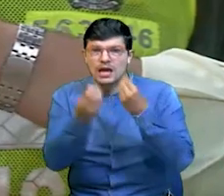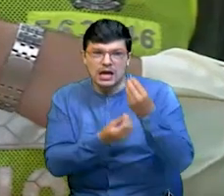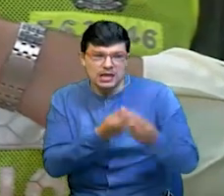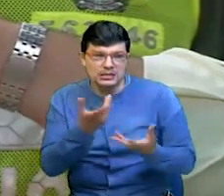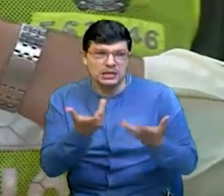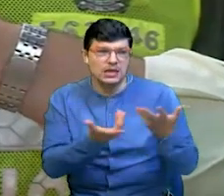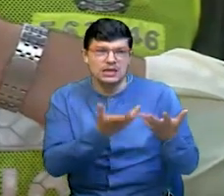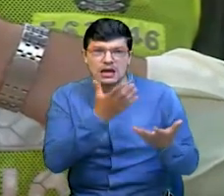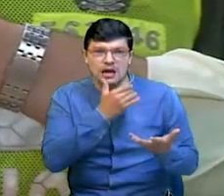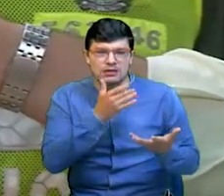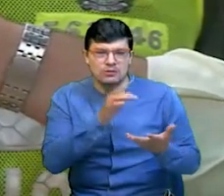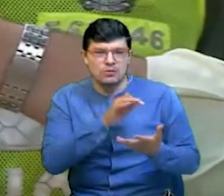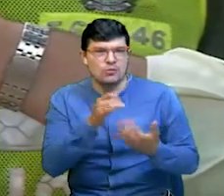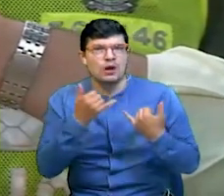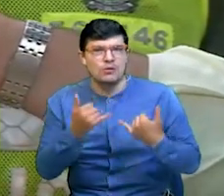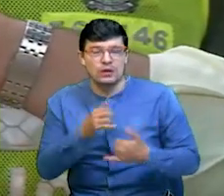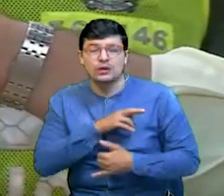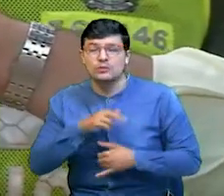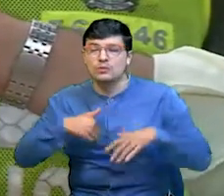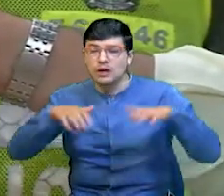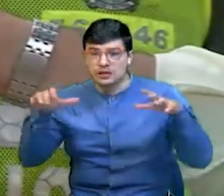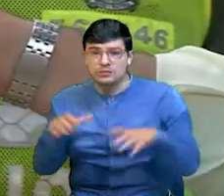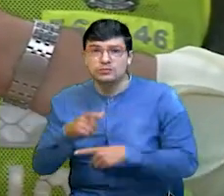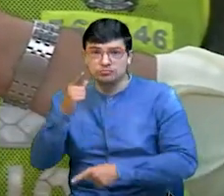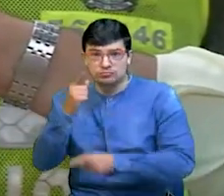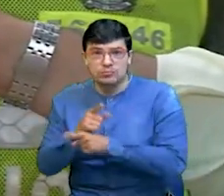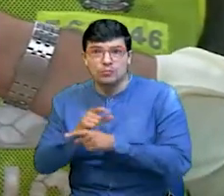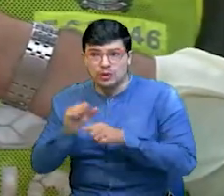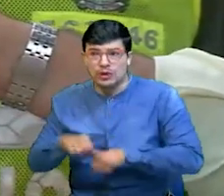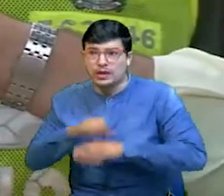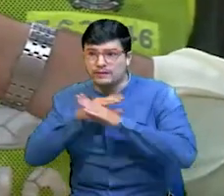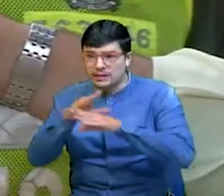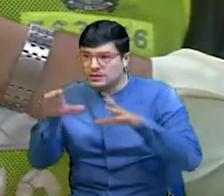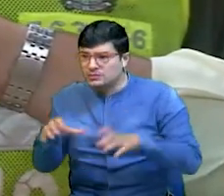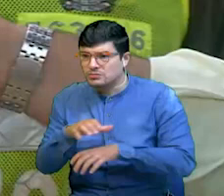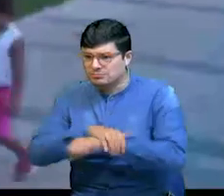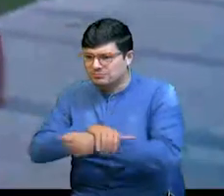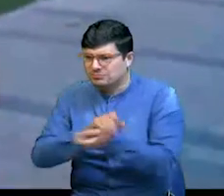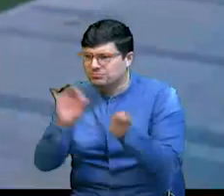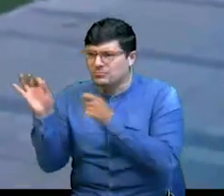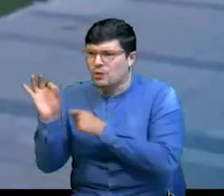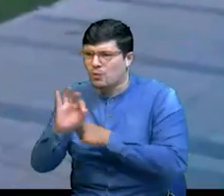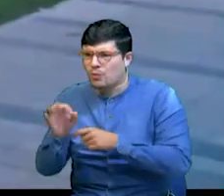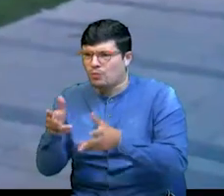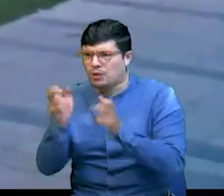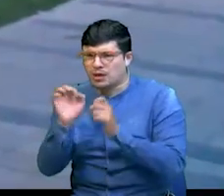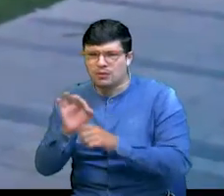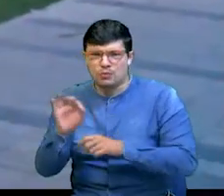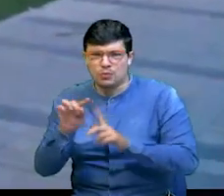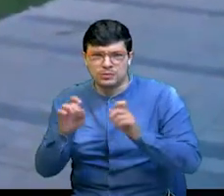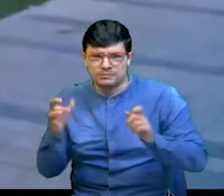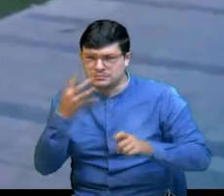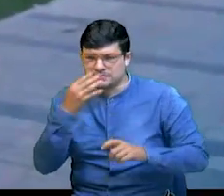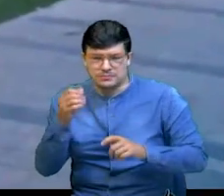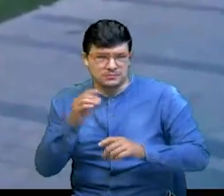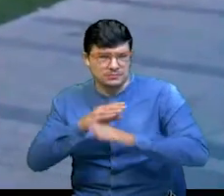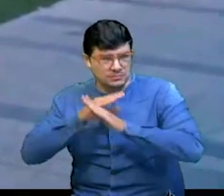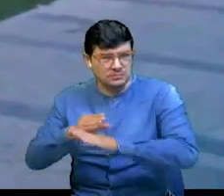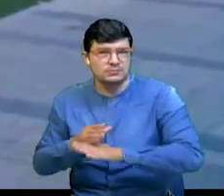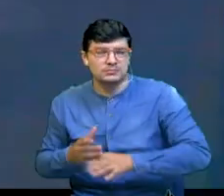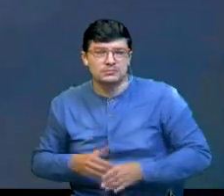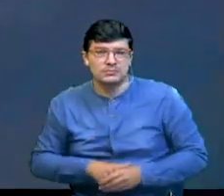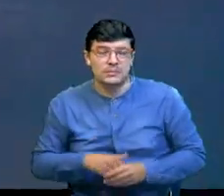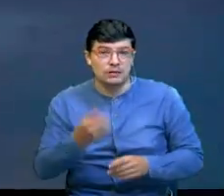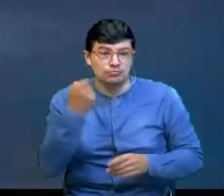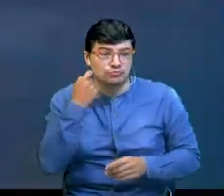indiferente y estamos actuando con contundencia para evitar hechos de secuestros de extorsiones también en las últimas horas se denunció